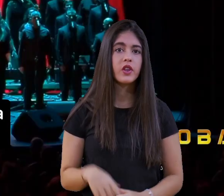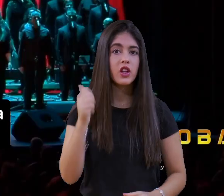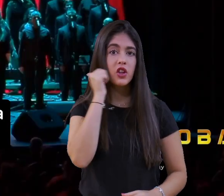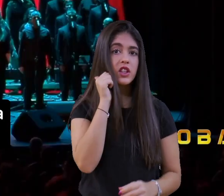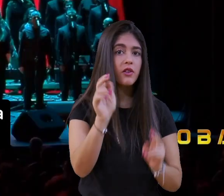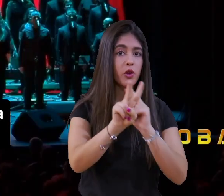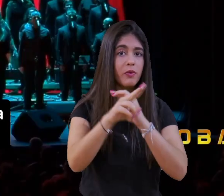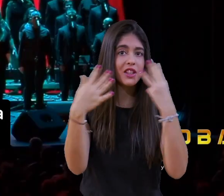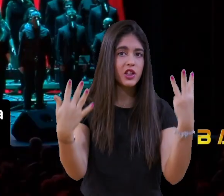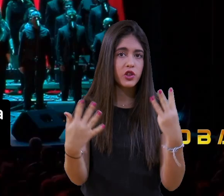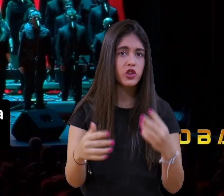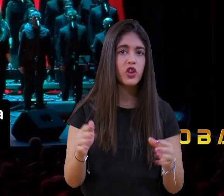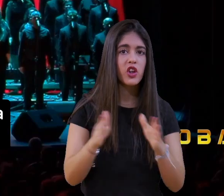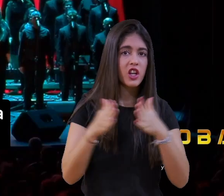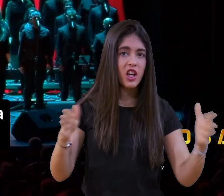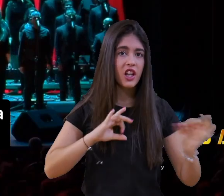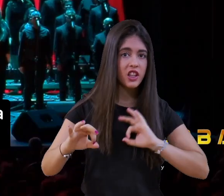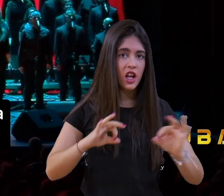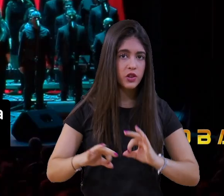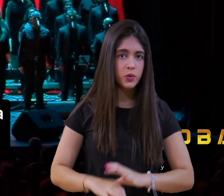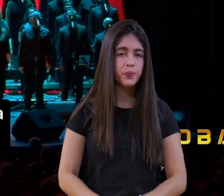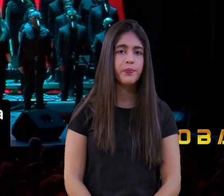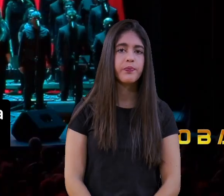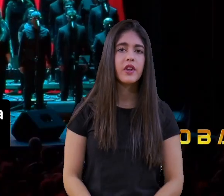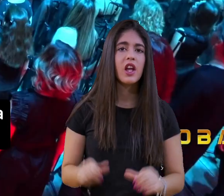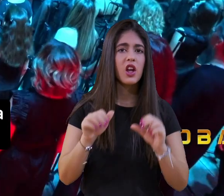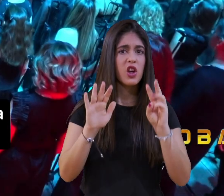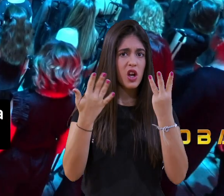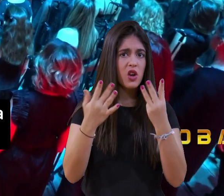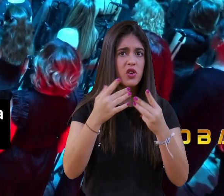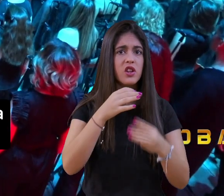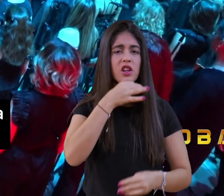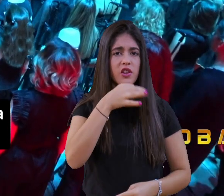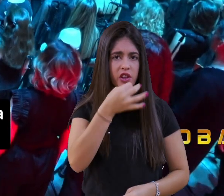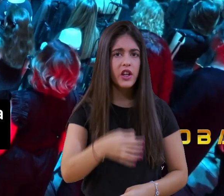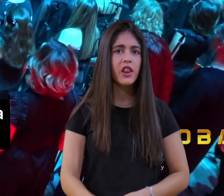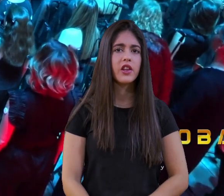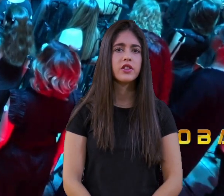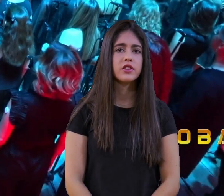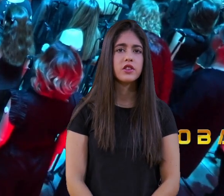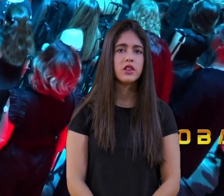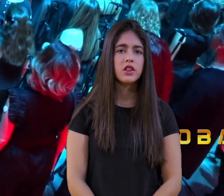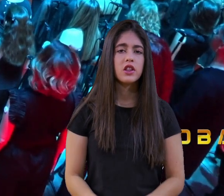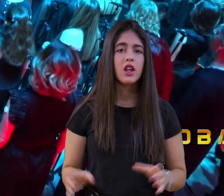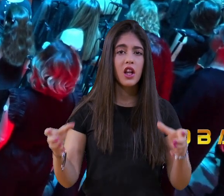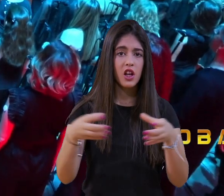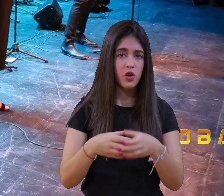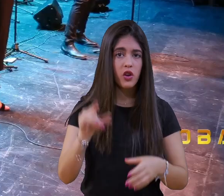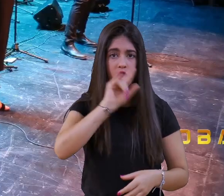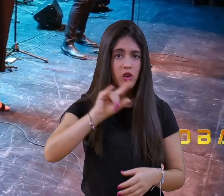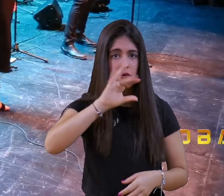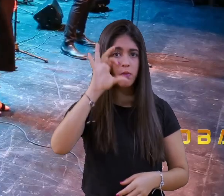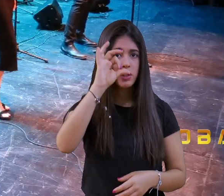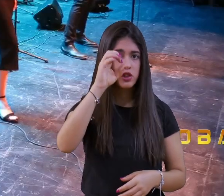El sábado 28 en el Gran Teatro, a partir de las ocho de la tarde, el coro gospel and soul ofrecerán un concierto a beneficio de la